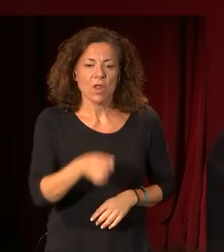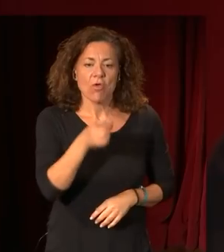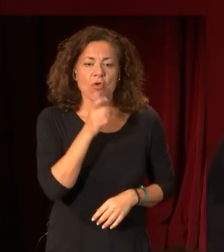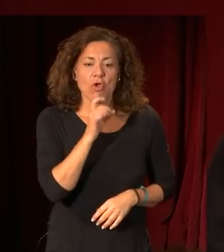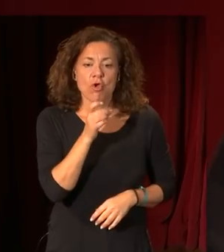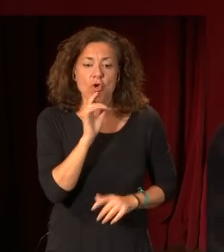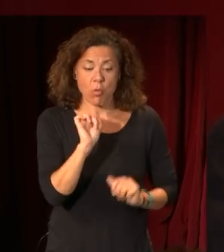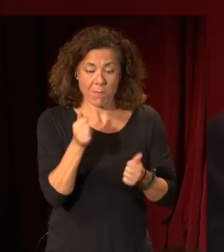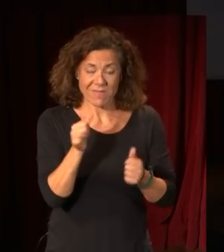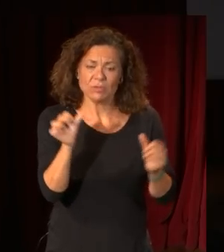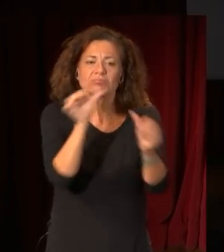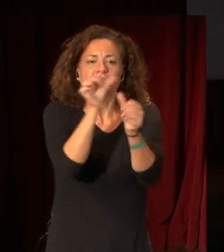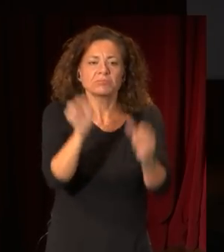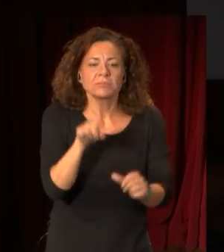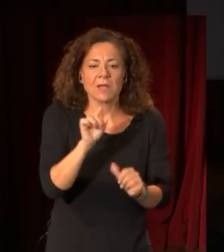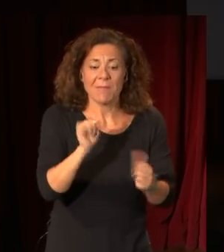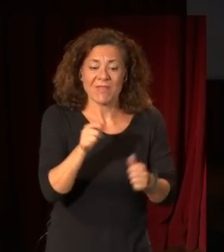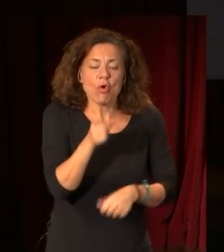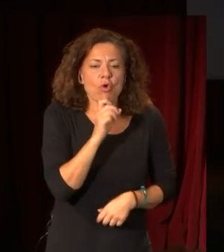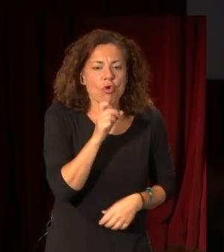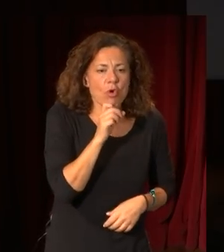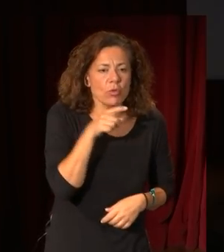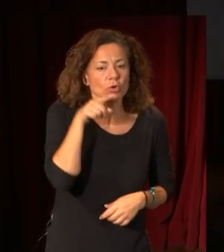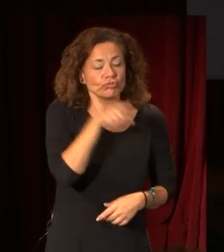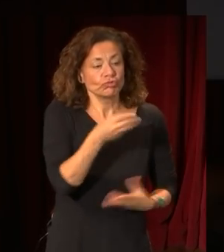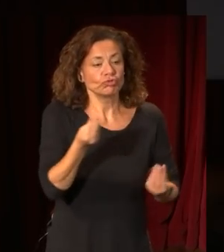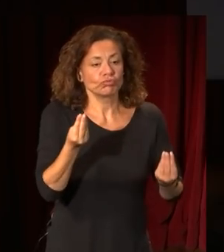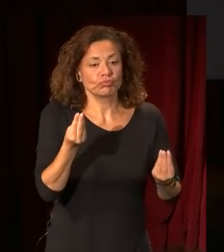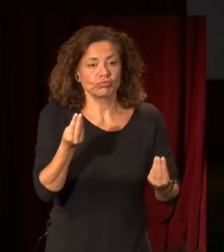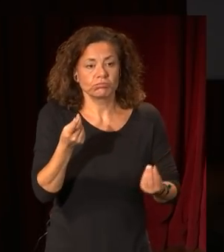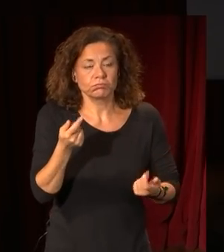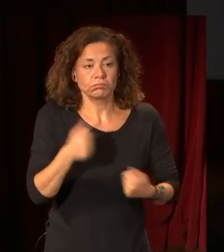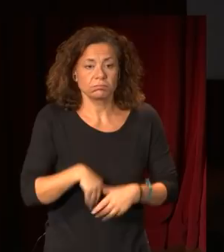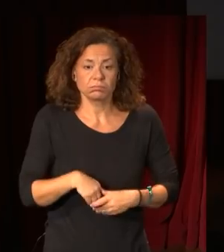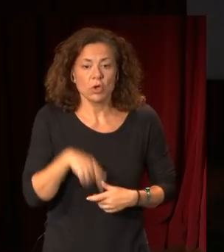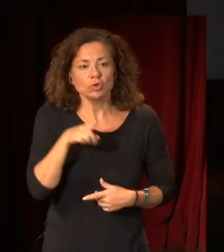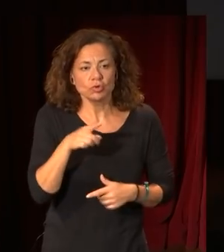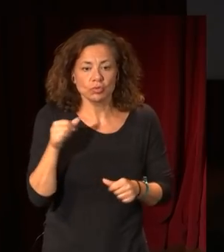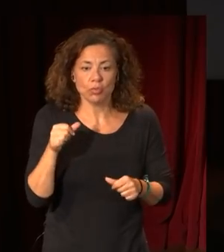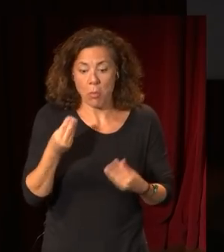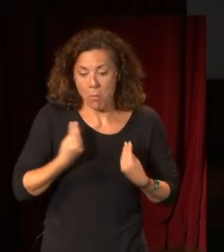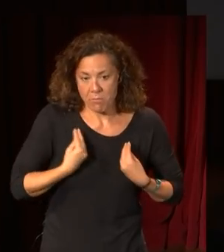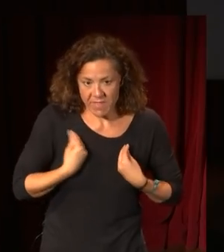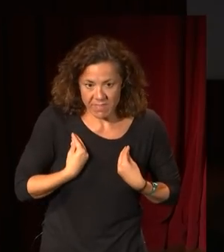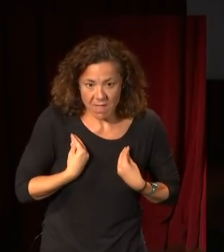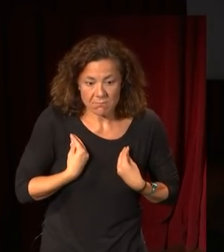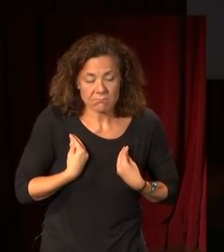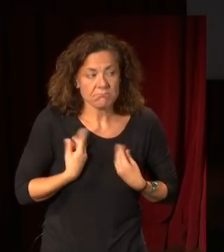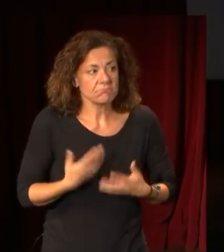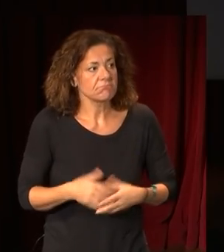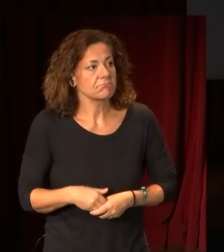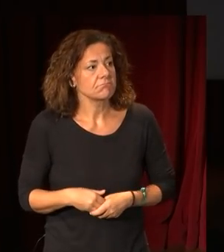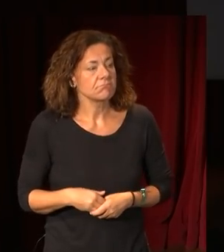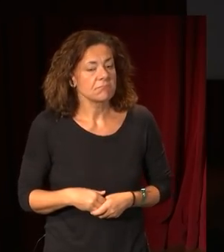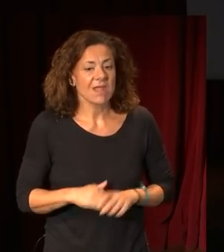figura de bermejo hablando de sus orígenes hablando un poco de su de su periplo vital y